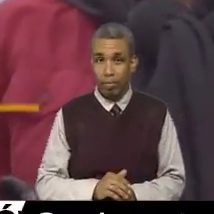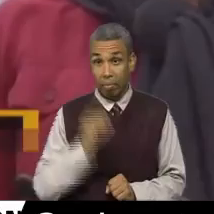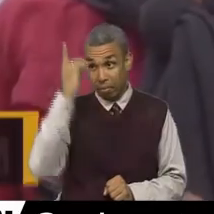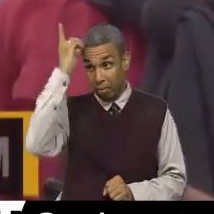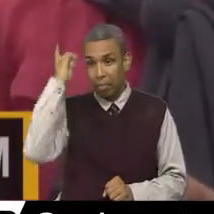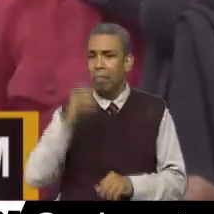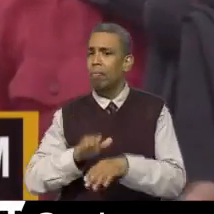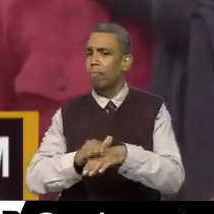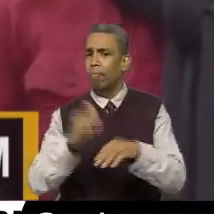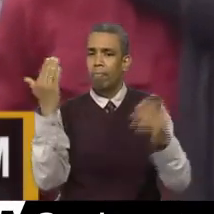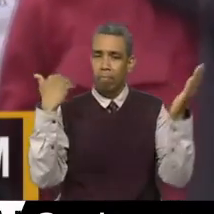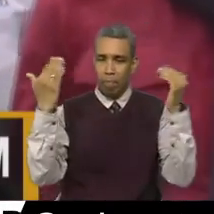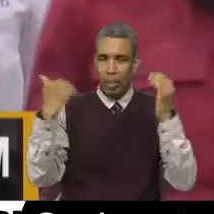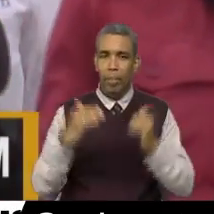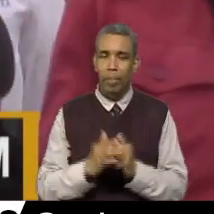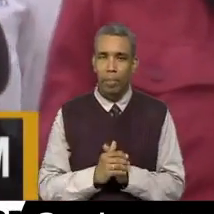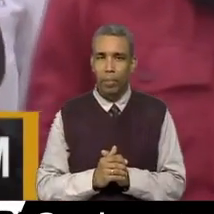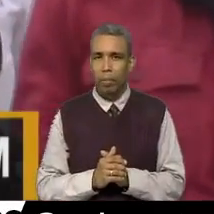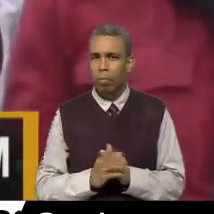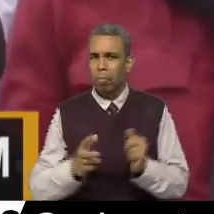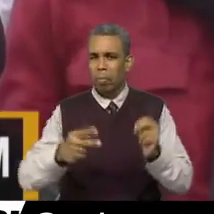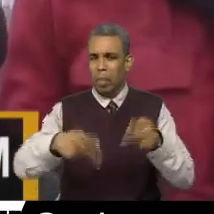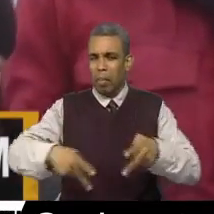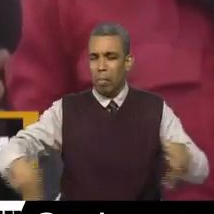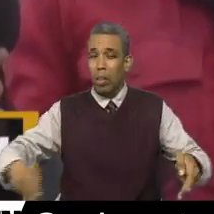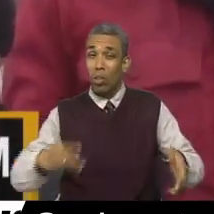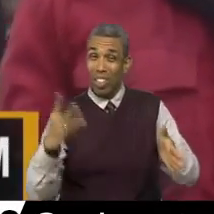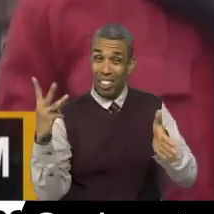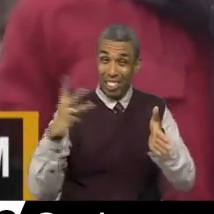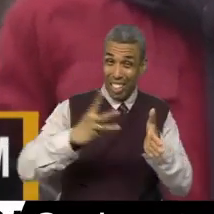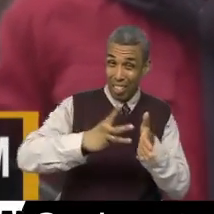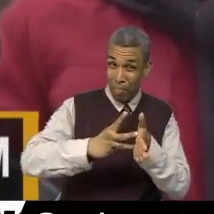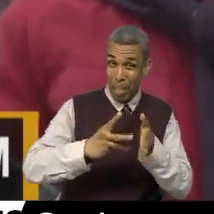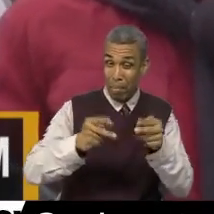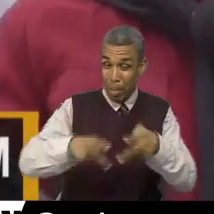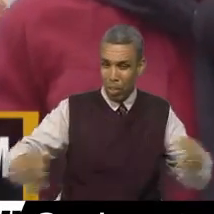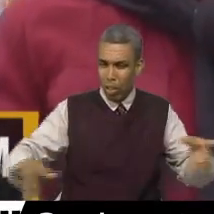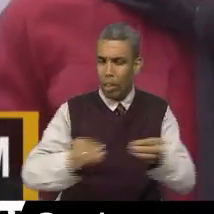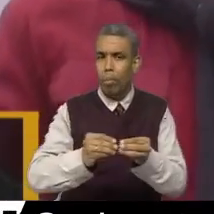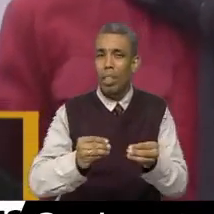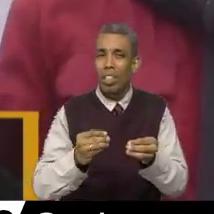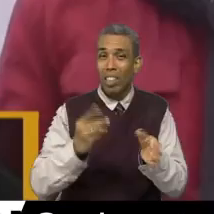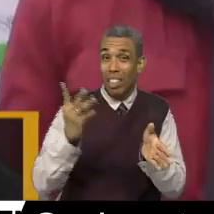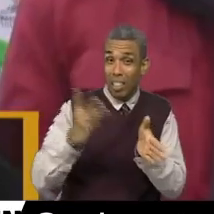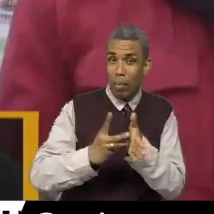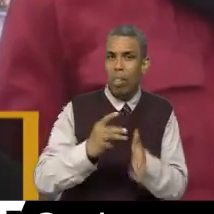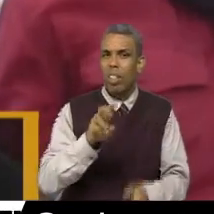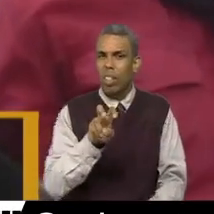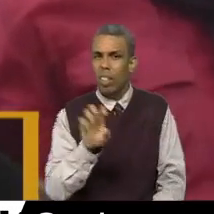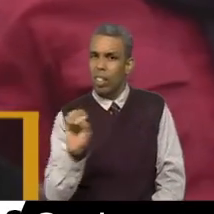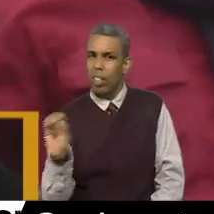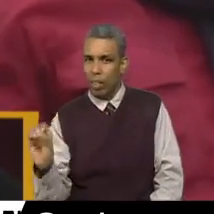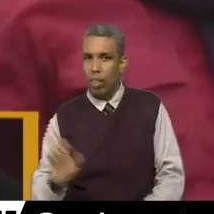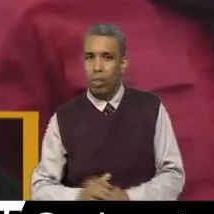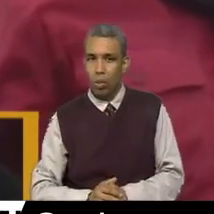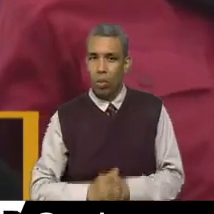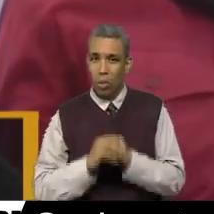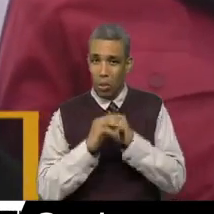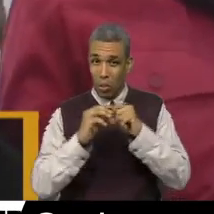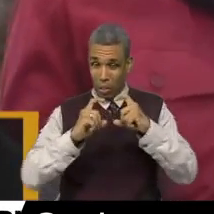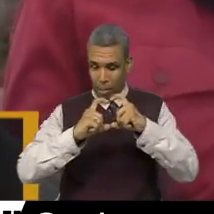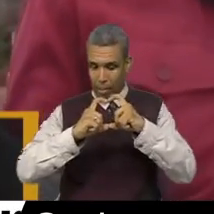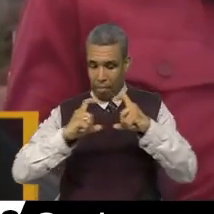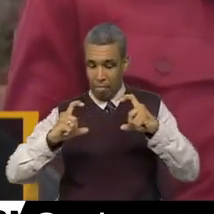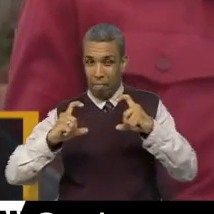la reunión con nuestros becados, 3.700 becados para el próximo 11 de